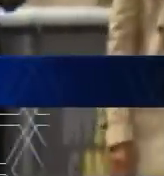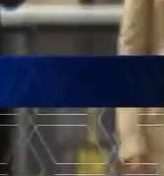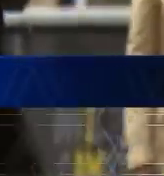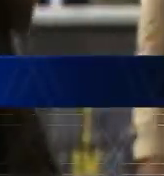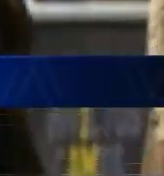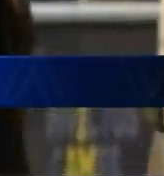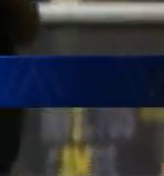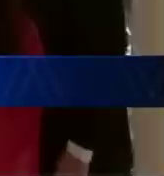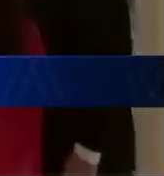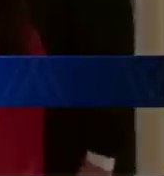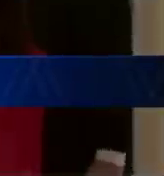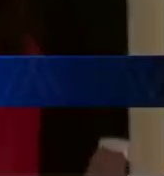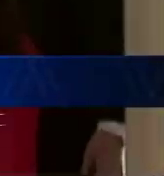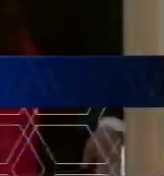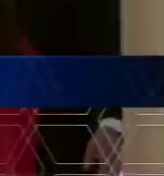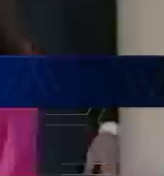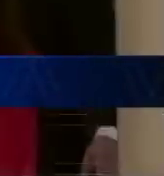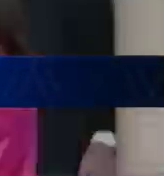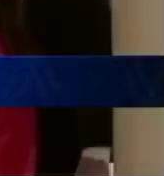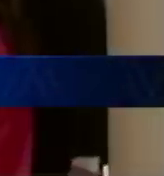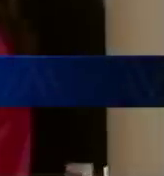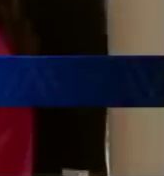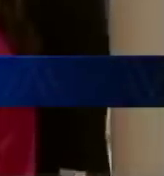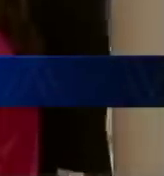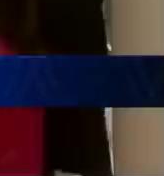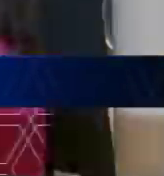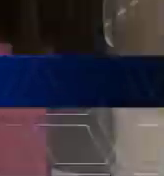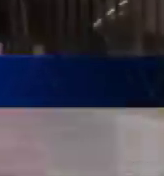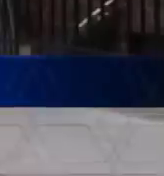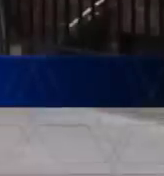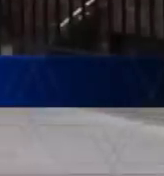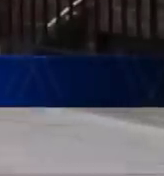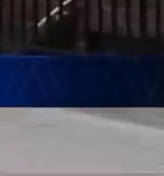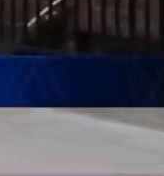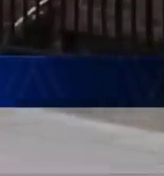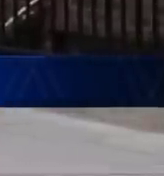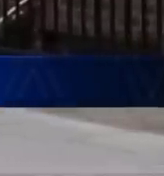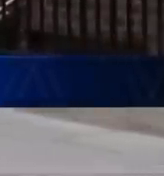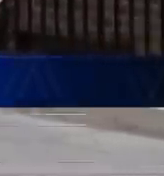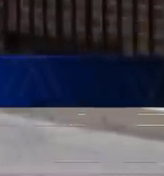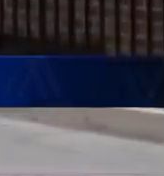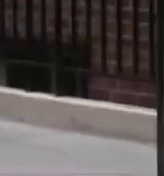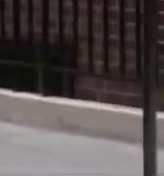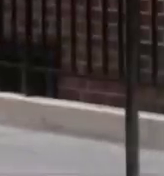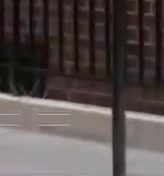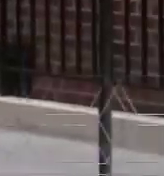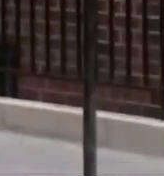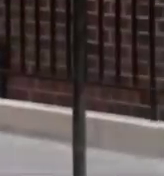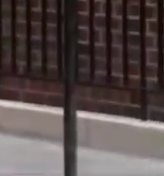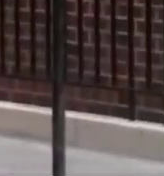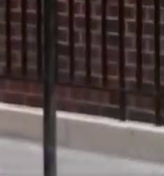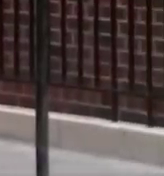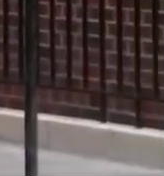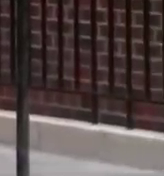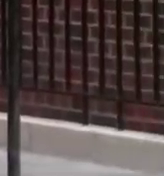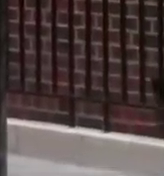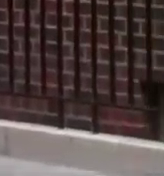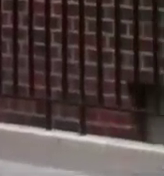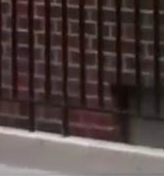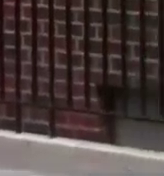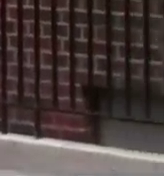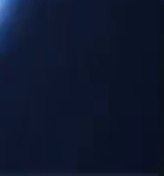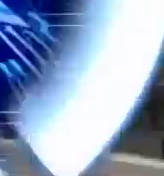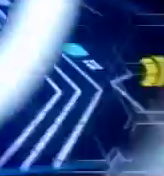crece la expectativa príncipe harry mega mercal tendrán un cortejo de pajes y la mitas especiales